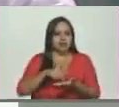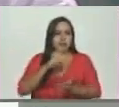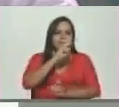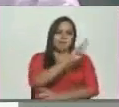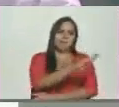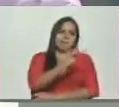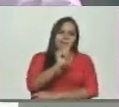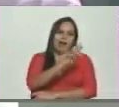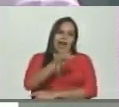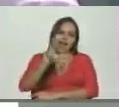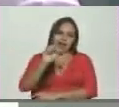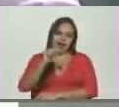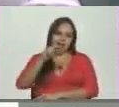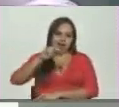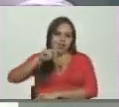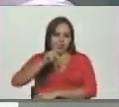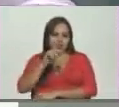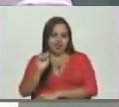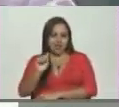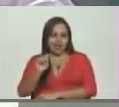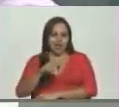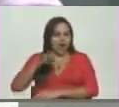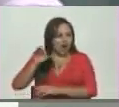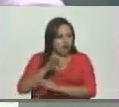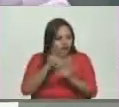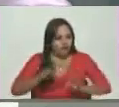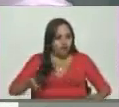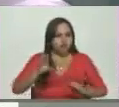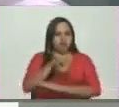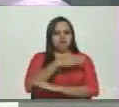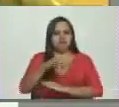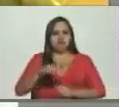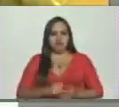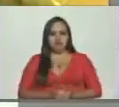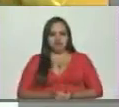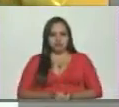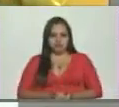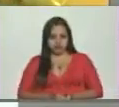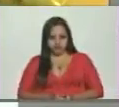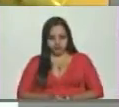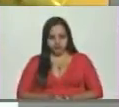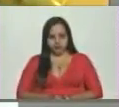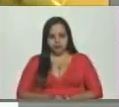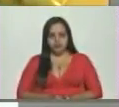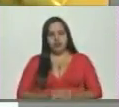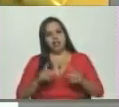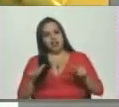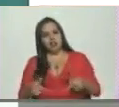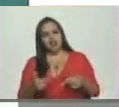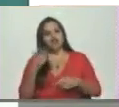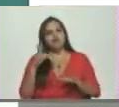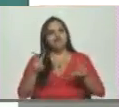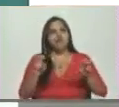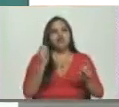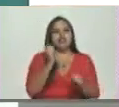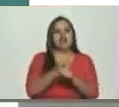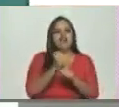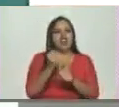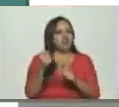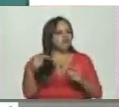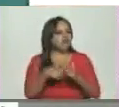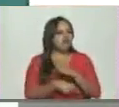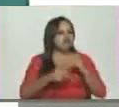esos instrumentos, por supuesto, el coro y los improvisadores. Háblanos un poco acerca de esta nueva producción, un poco más a fondo. Sé